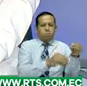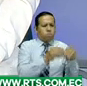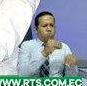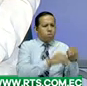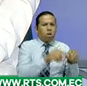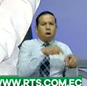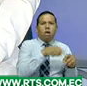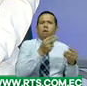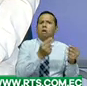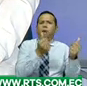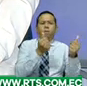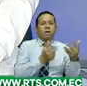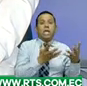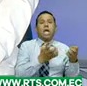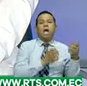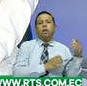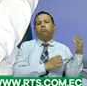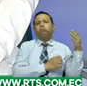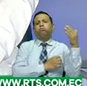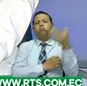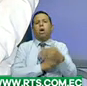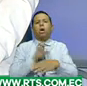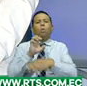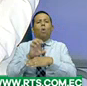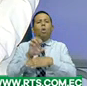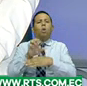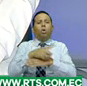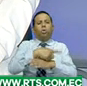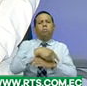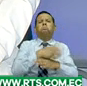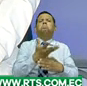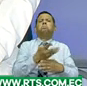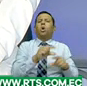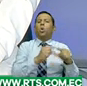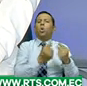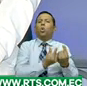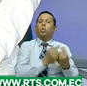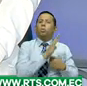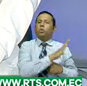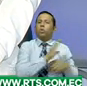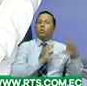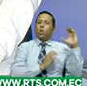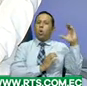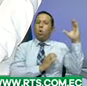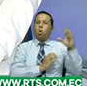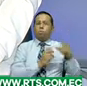Ecuador. Esta droga pertenecería a uno de los grupos irregulares de Nariño y el Cauca.